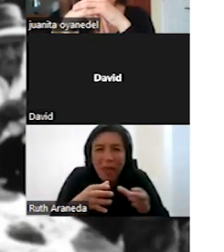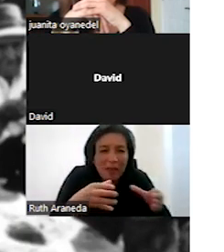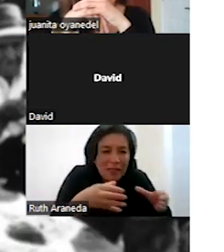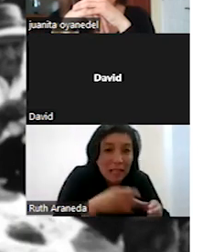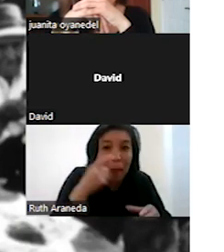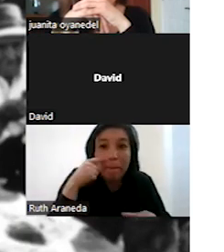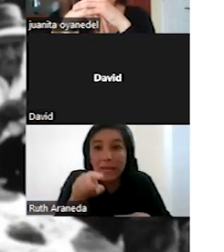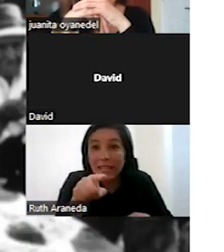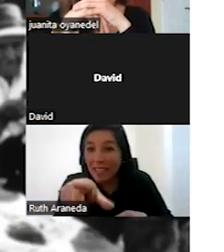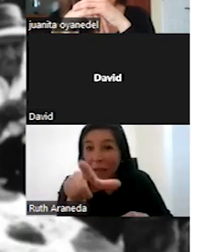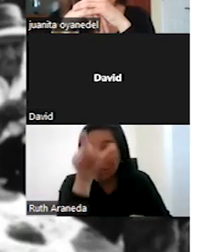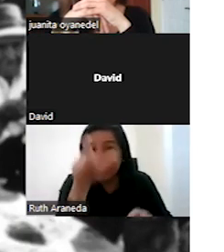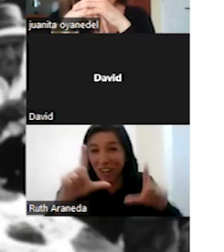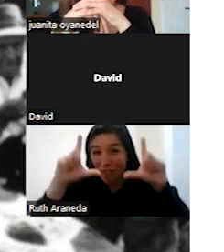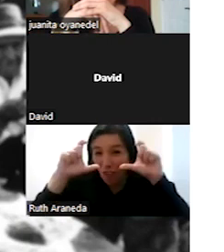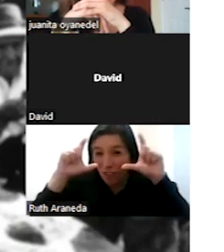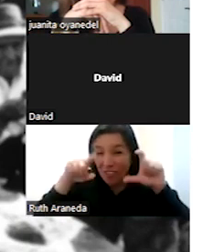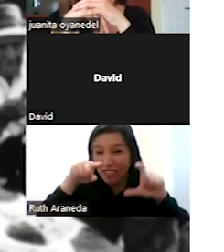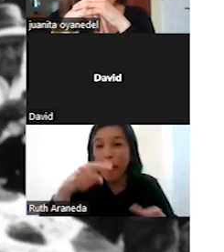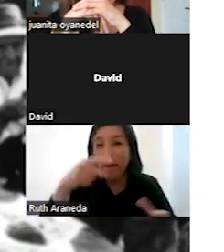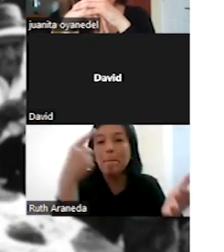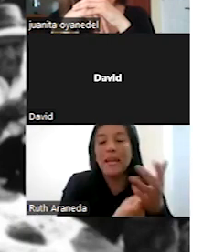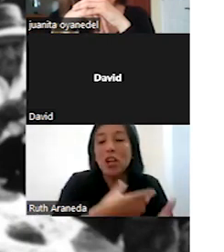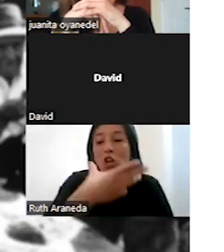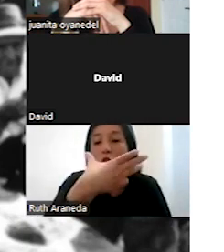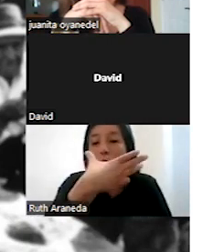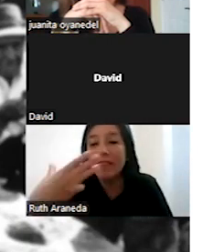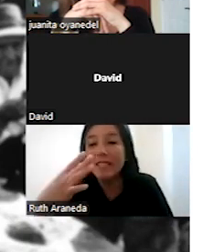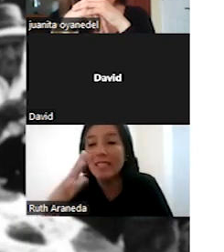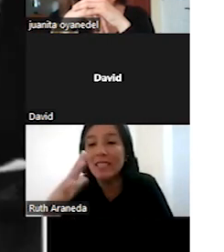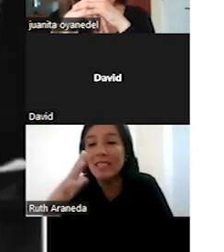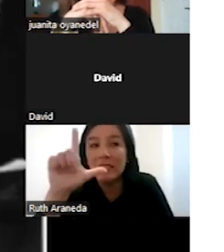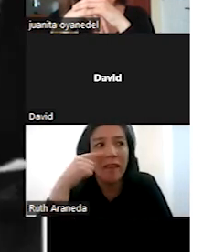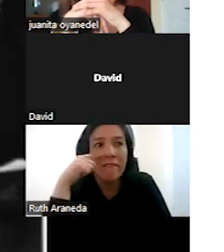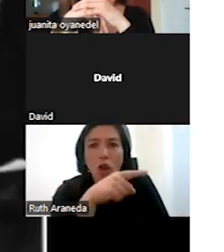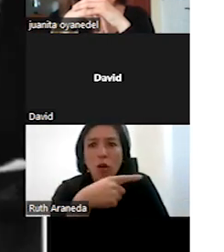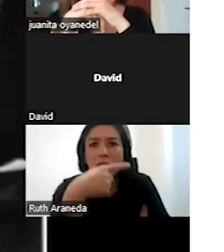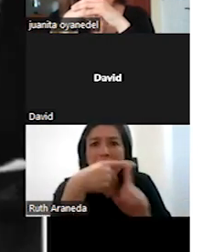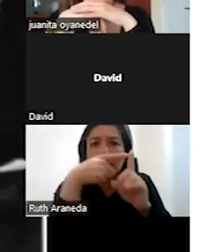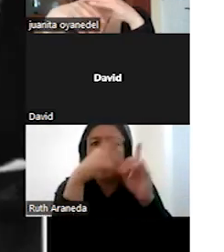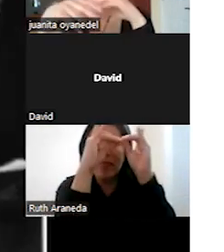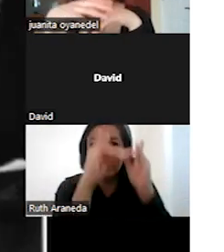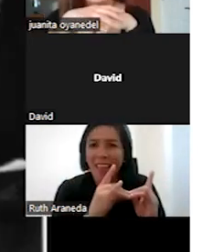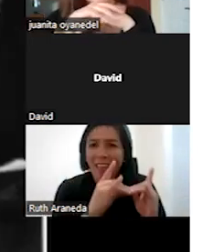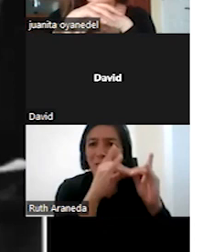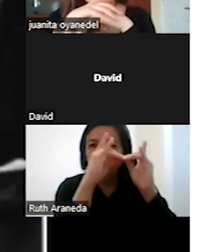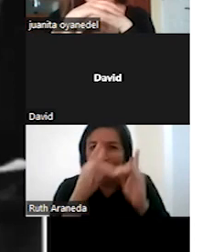sus obreros, 1957, y encontró un cementerio de este periodo arcaico. Esas son fotos